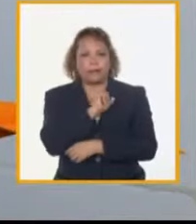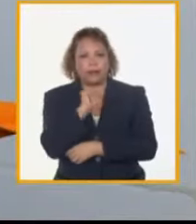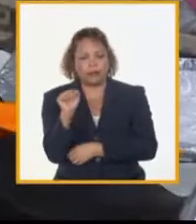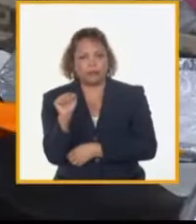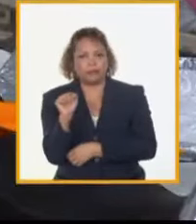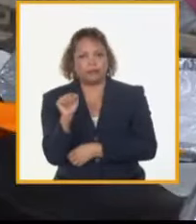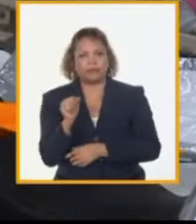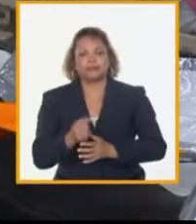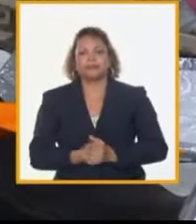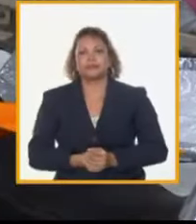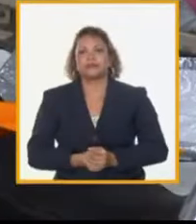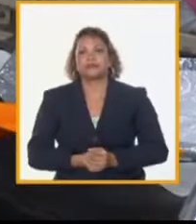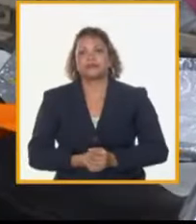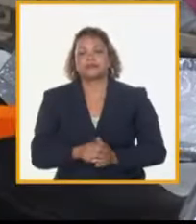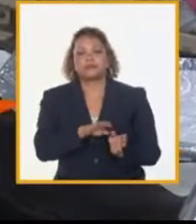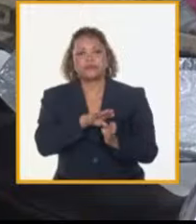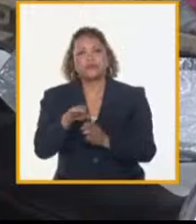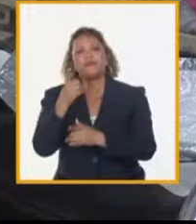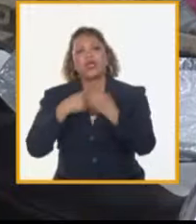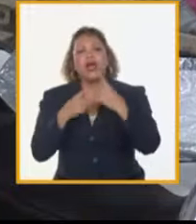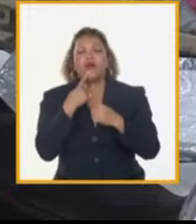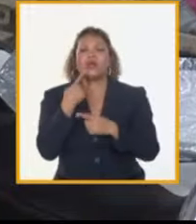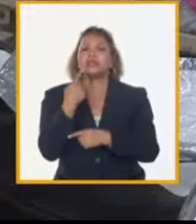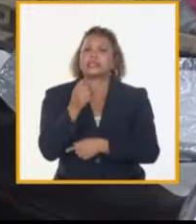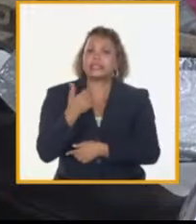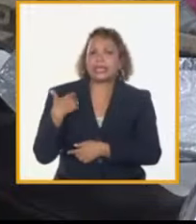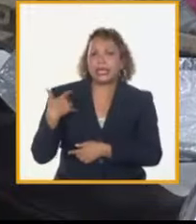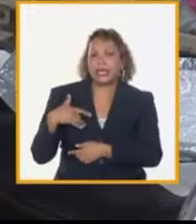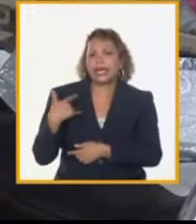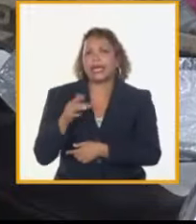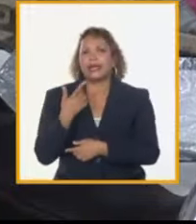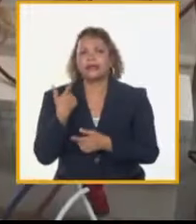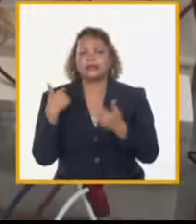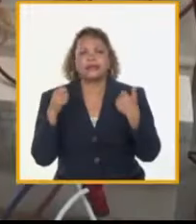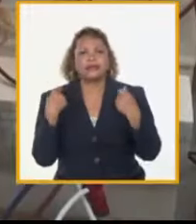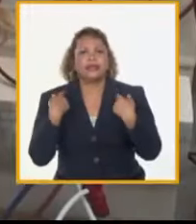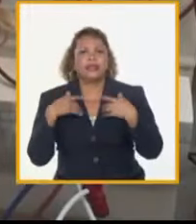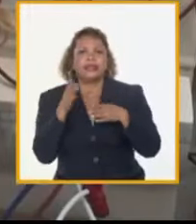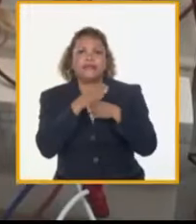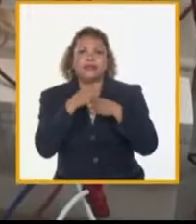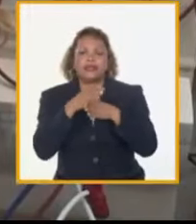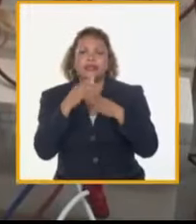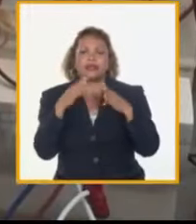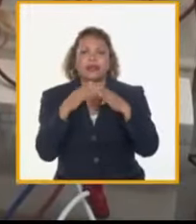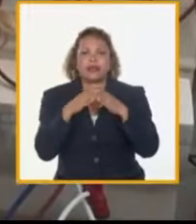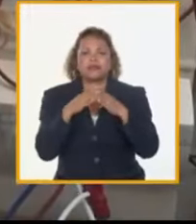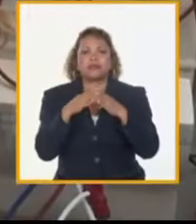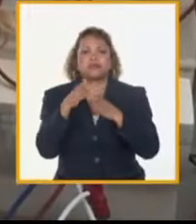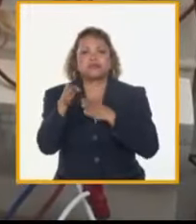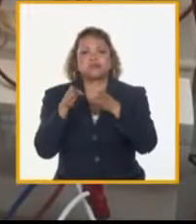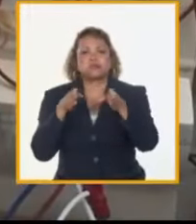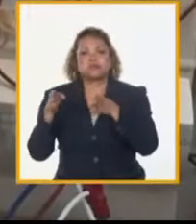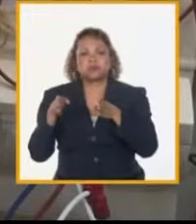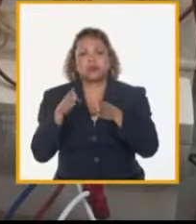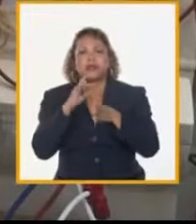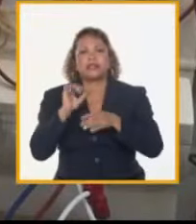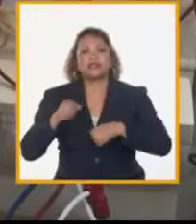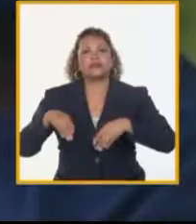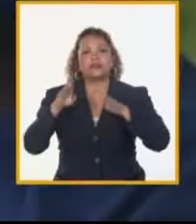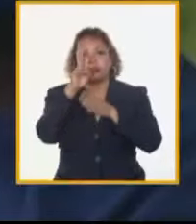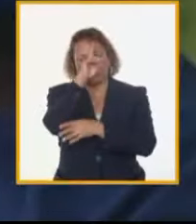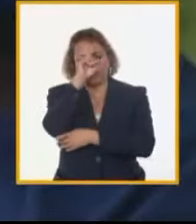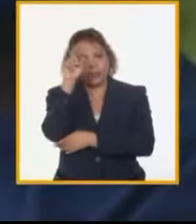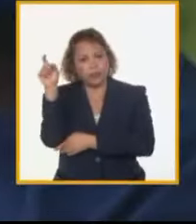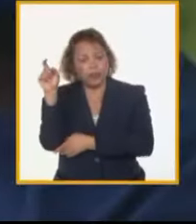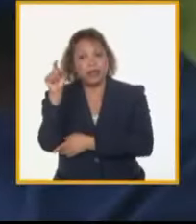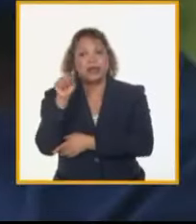de origen. Aunque aún quedan insatisfacciones como el transporte entre los hogares de los pacientes y las instituciones de salud municipal,